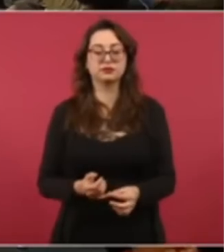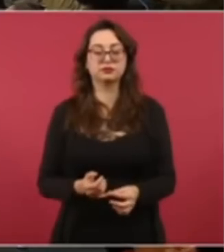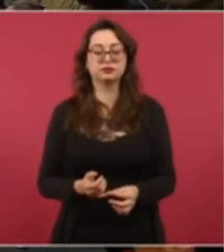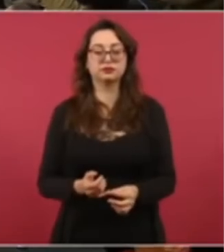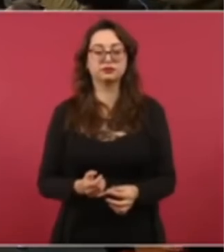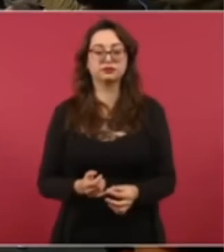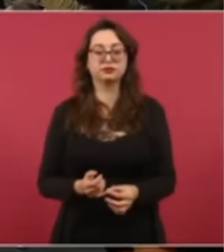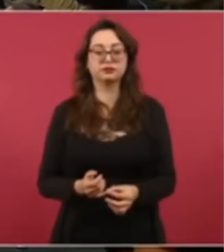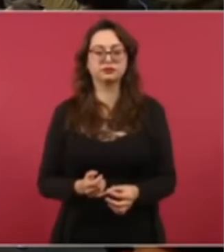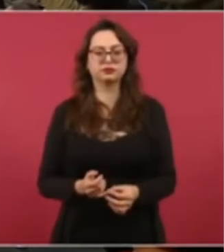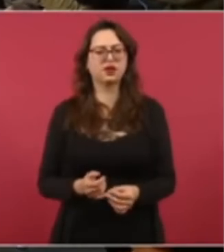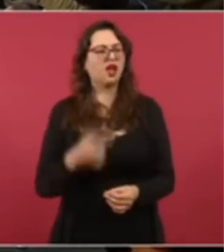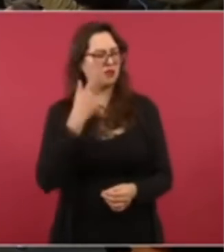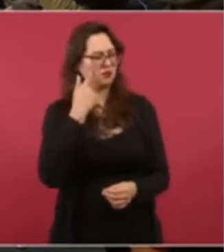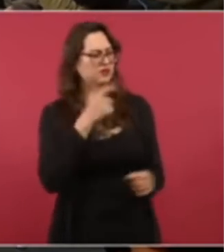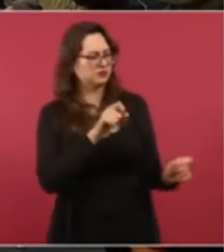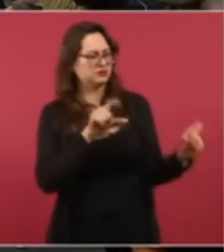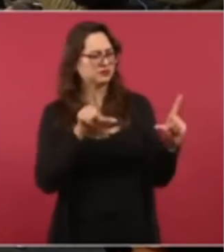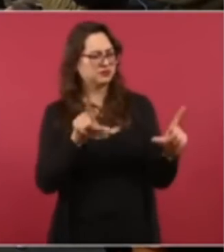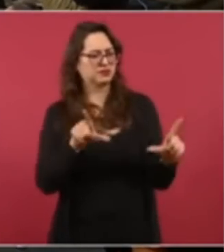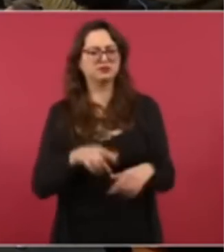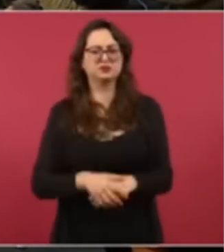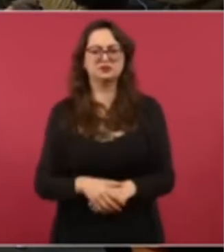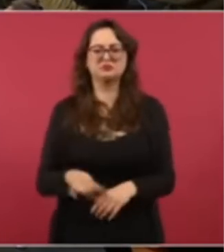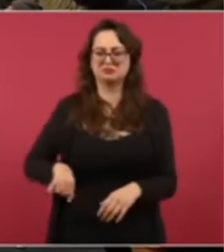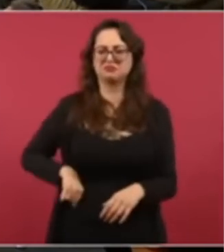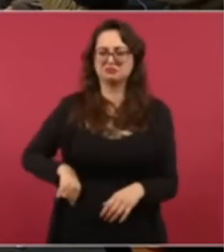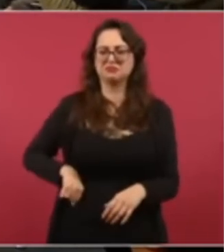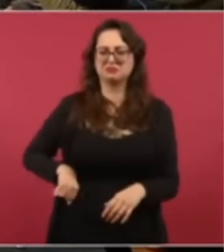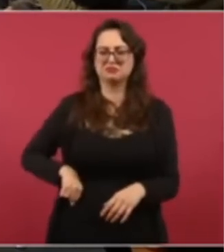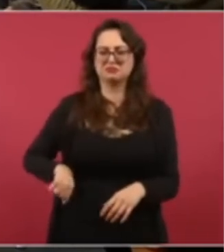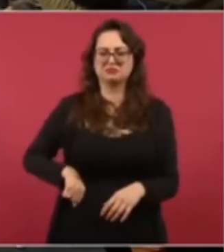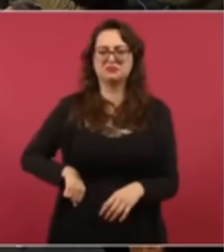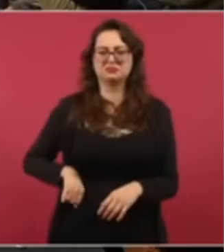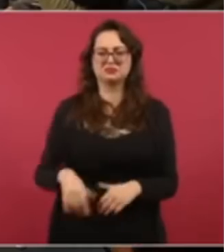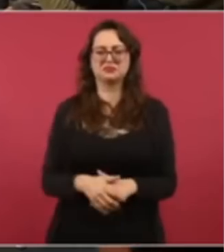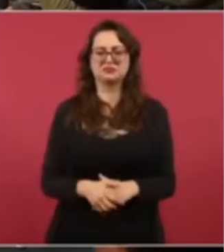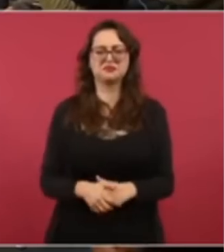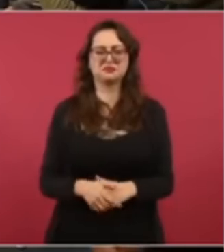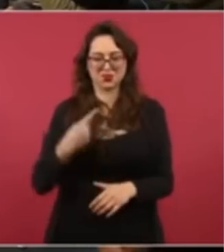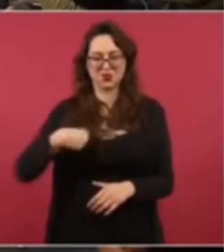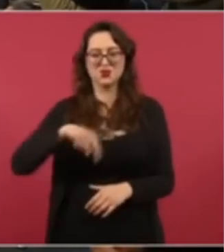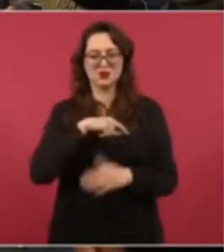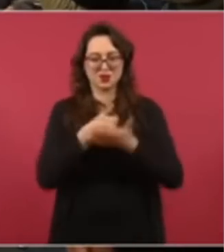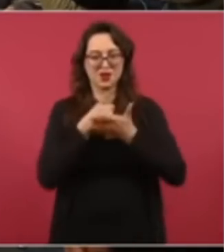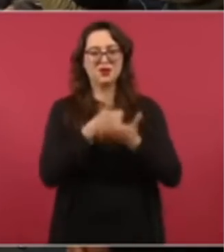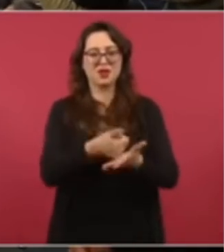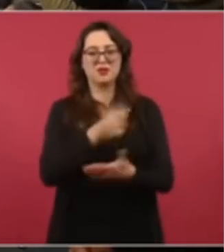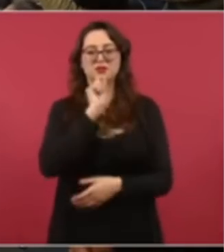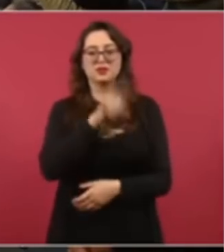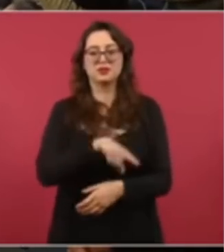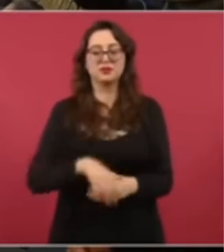a ver, paz, ponla. Es que es interesante, pues, porque les ayudamos también nosotros.